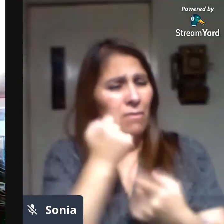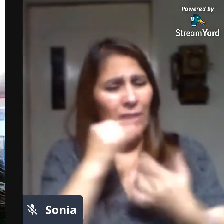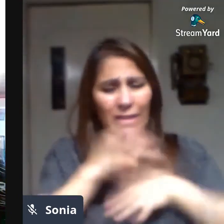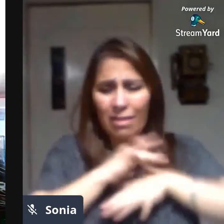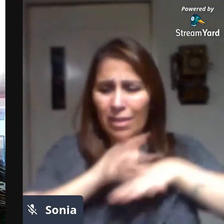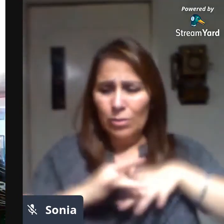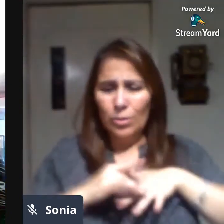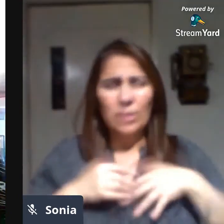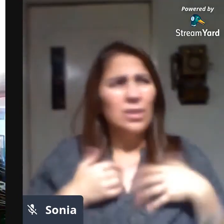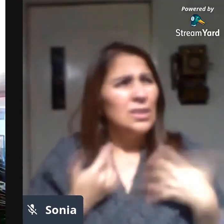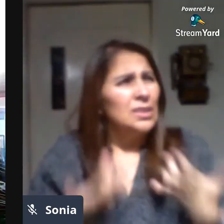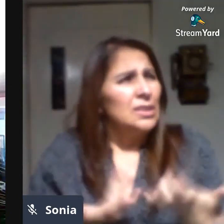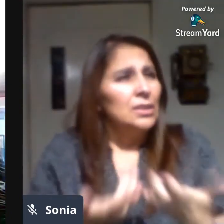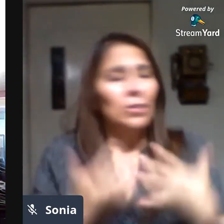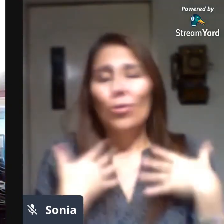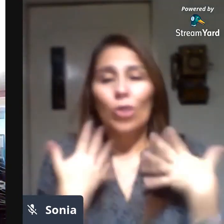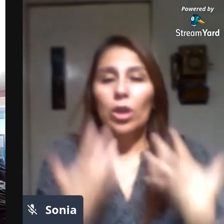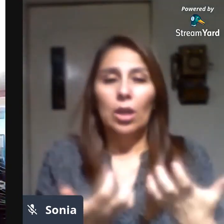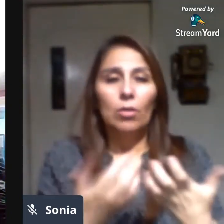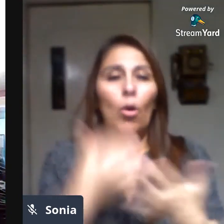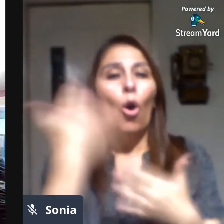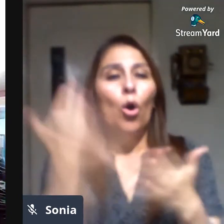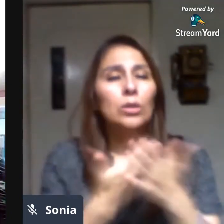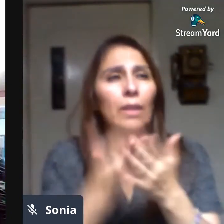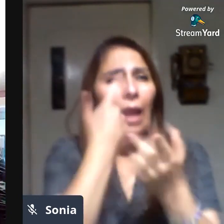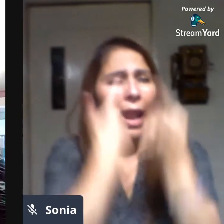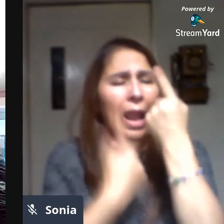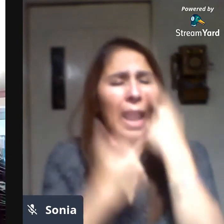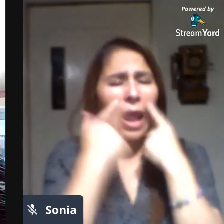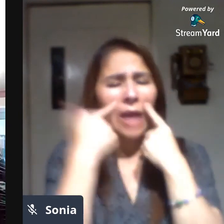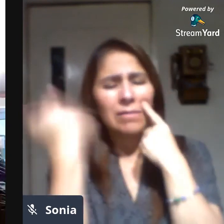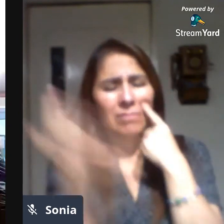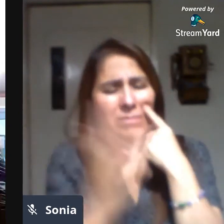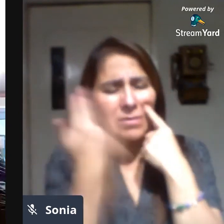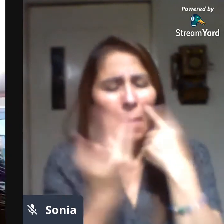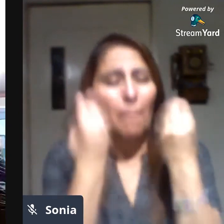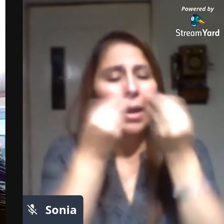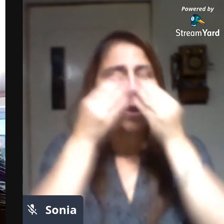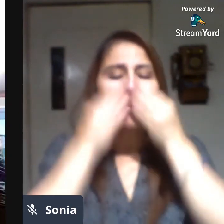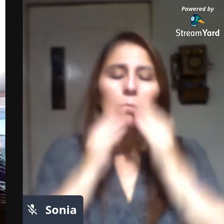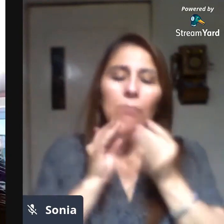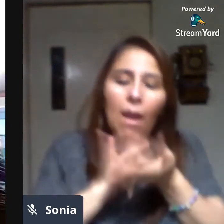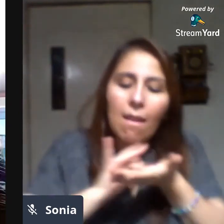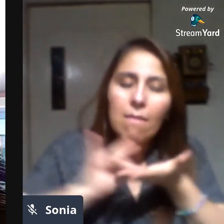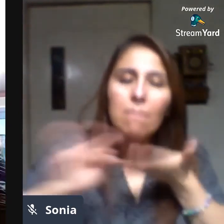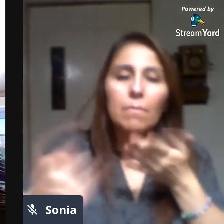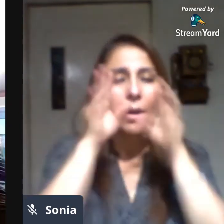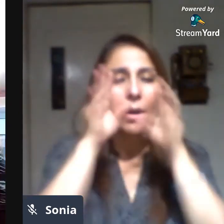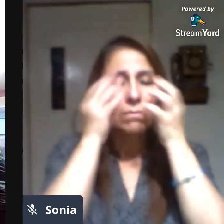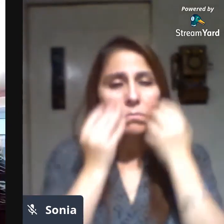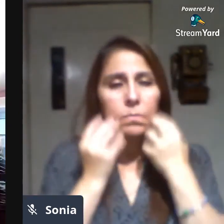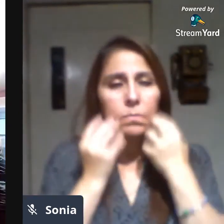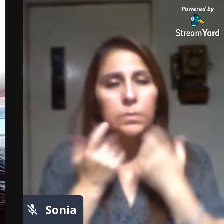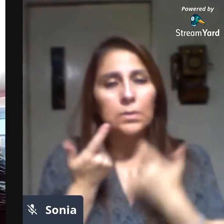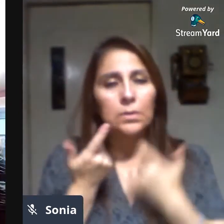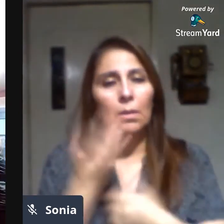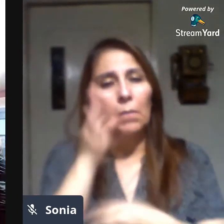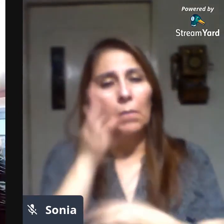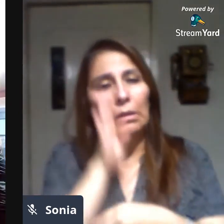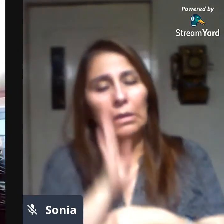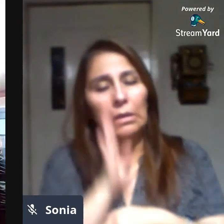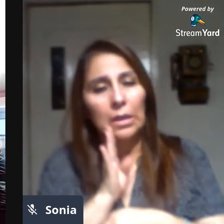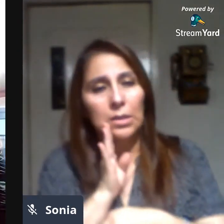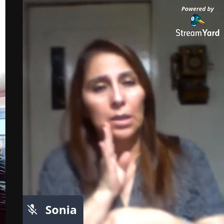reciclar el llanto para lavar mi tristeza encontrar sus huesos como racimos de flores